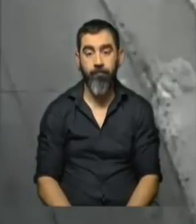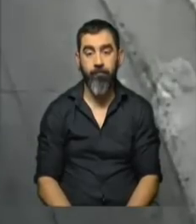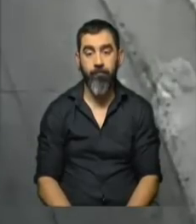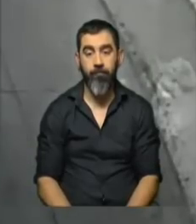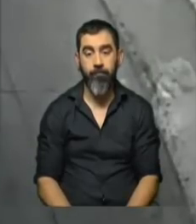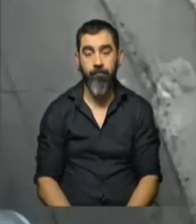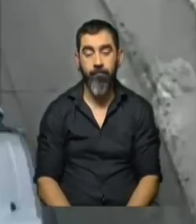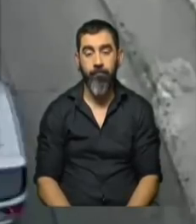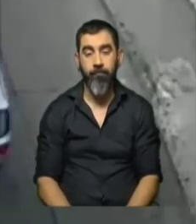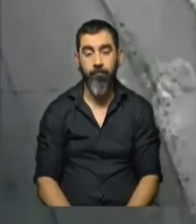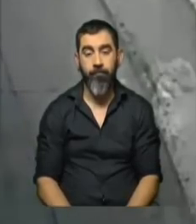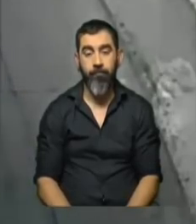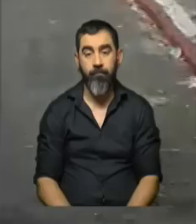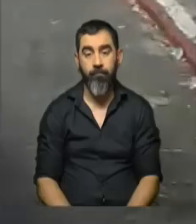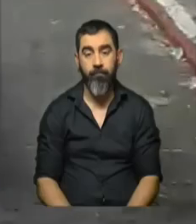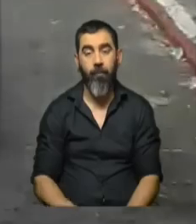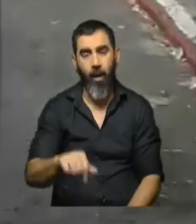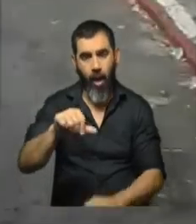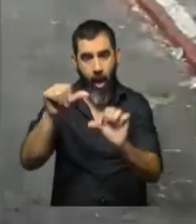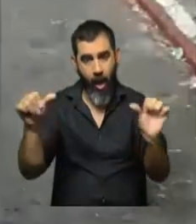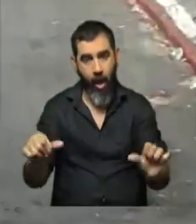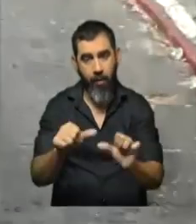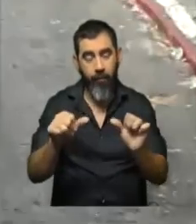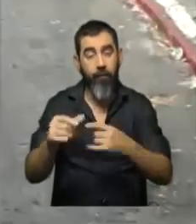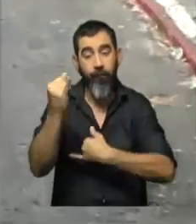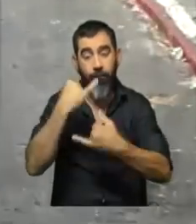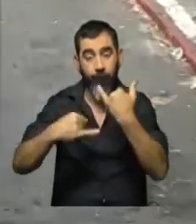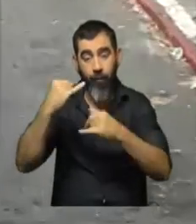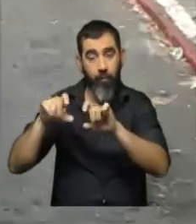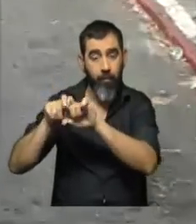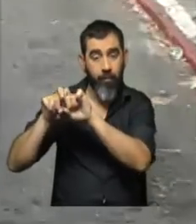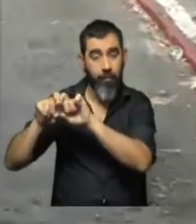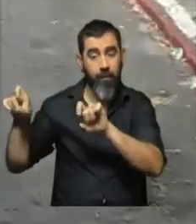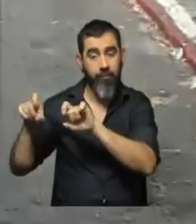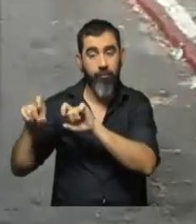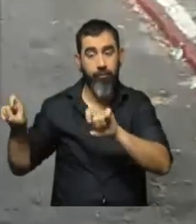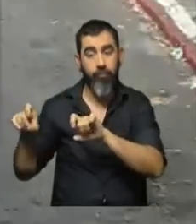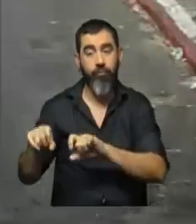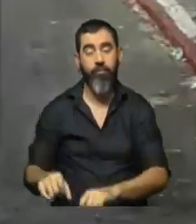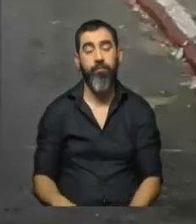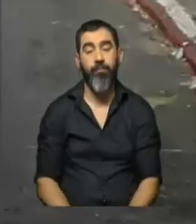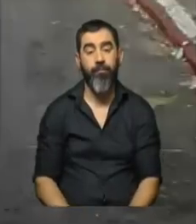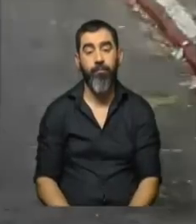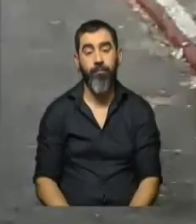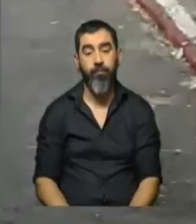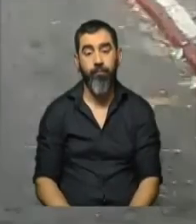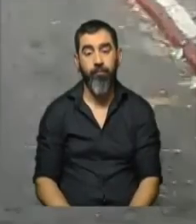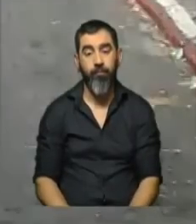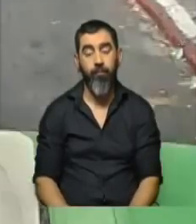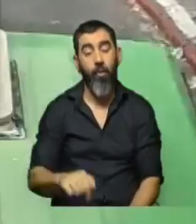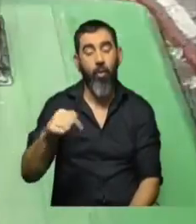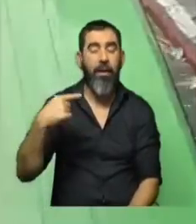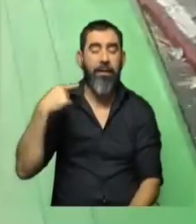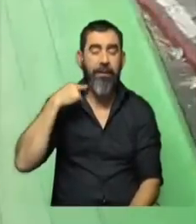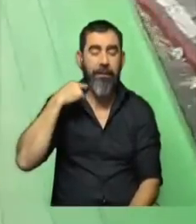Así las cosas, movidita la mañana, arroba imtránsito, arroba mbtransporte. Decíamos una mañana que está gris,